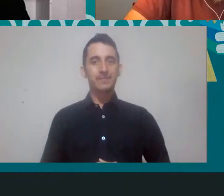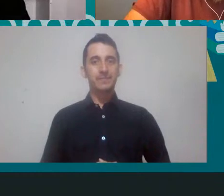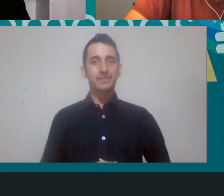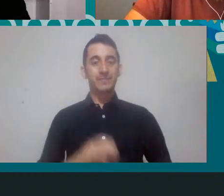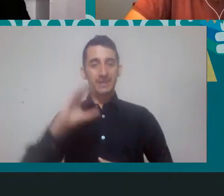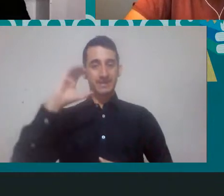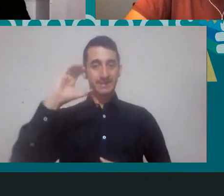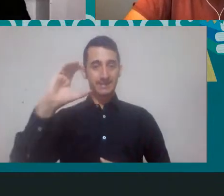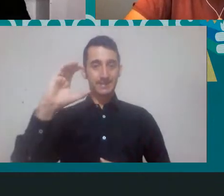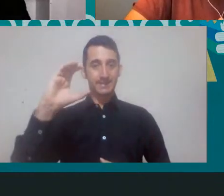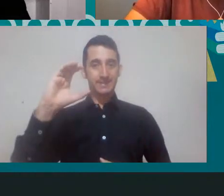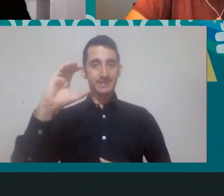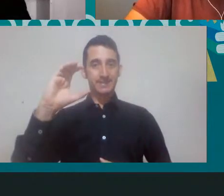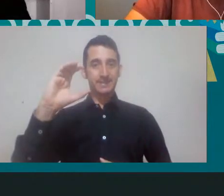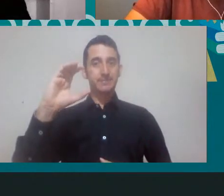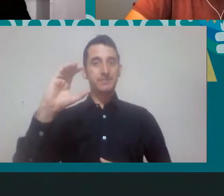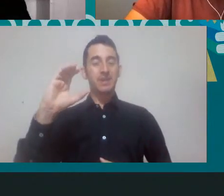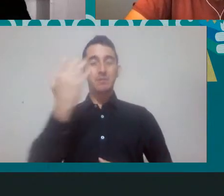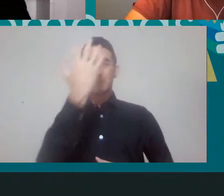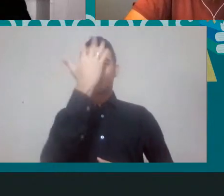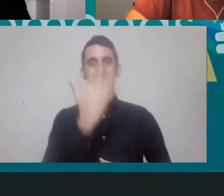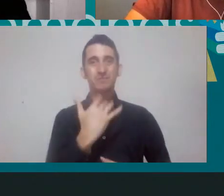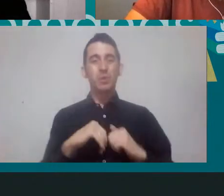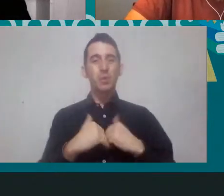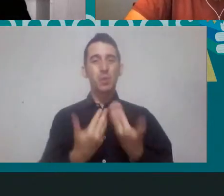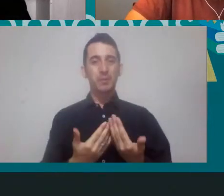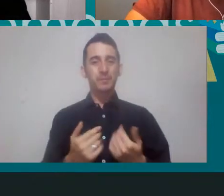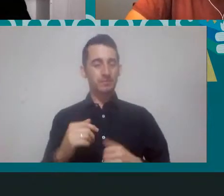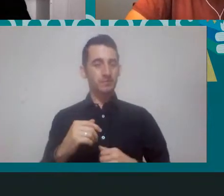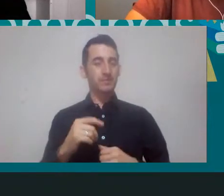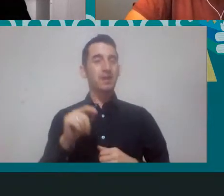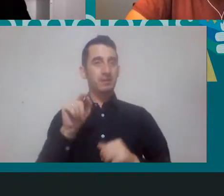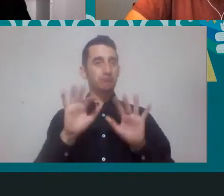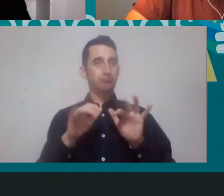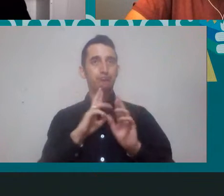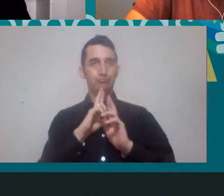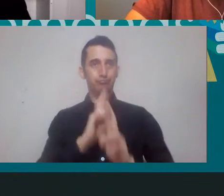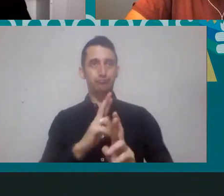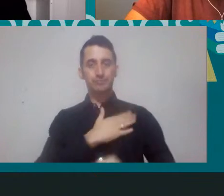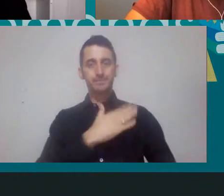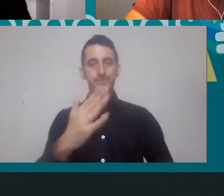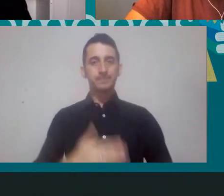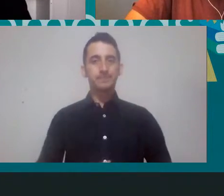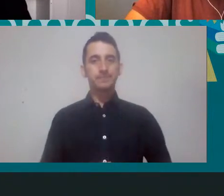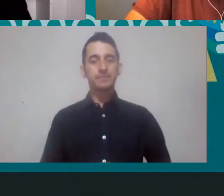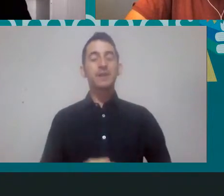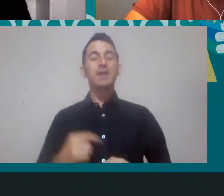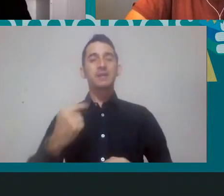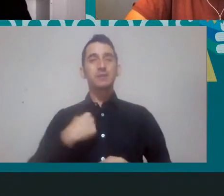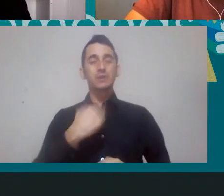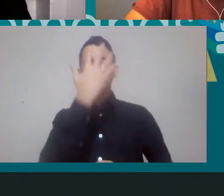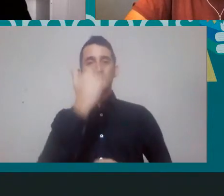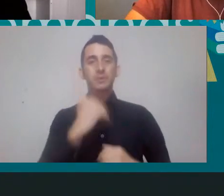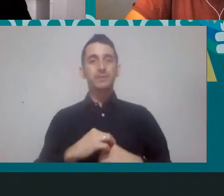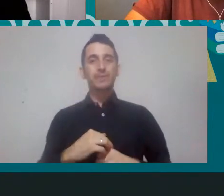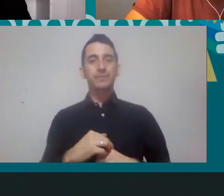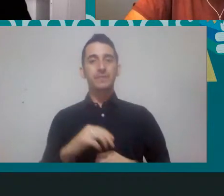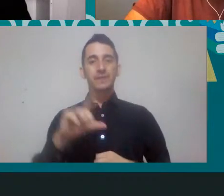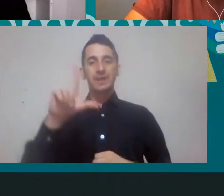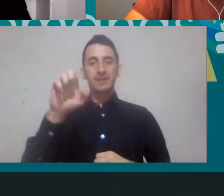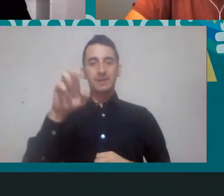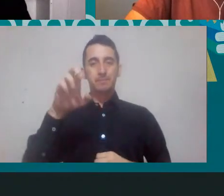es bueno, en redes sociales me puedes encontrar, me escribes ahí y yo contesto. Mis redes sociales son Le Petit